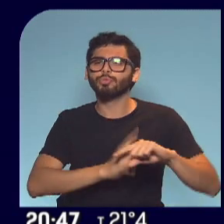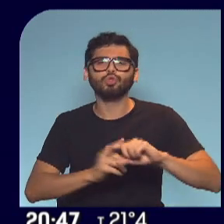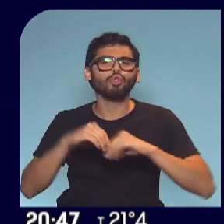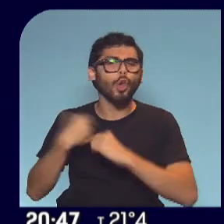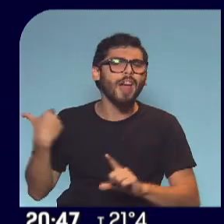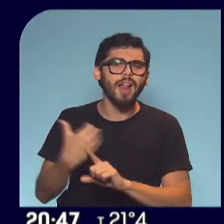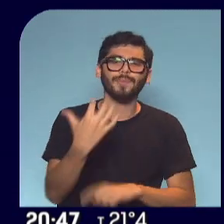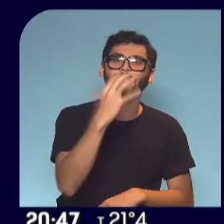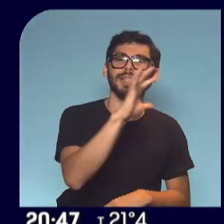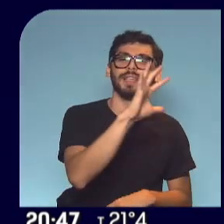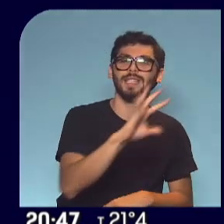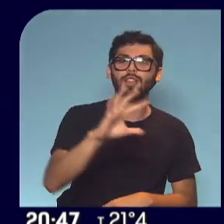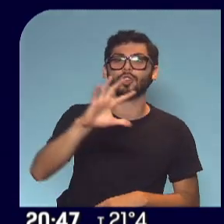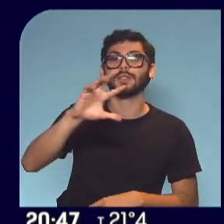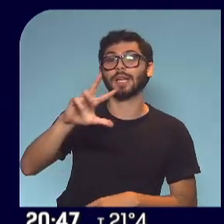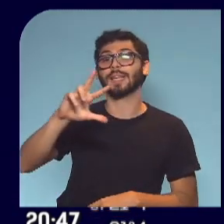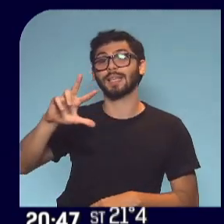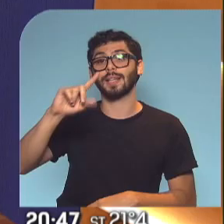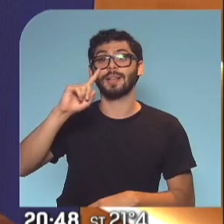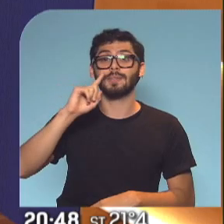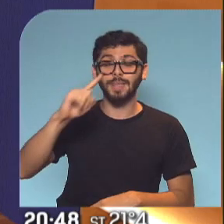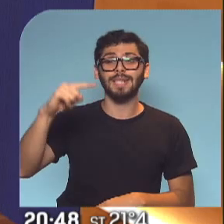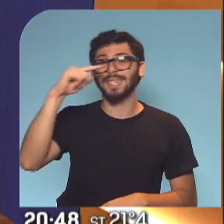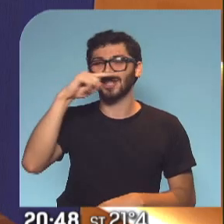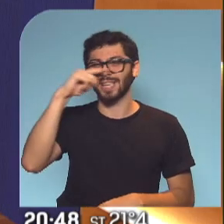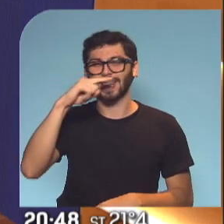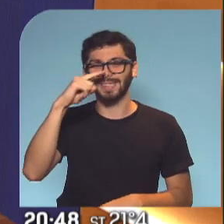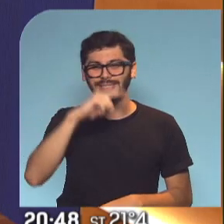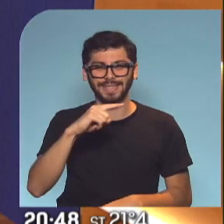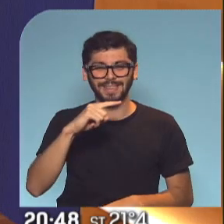537.777. Continuamos con más información.